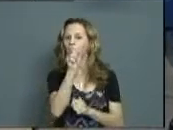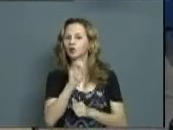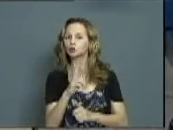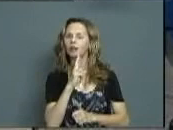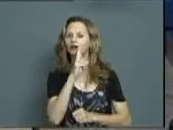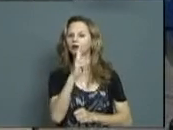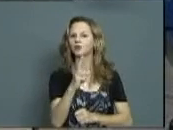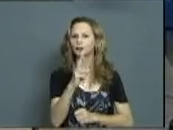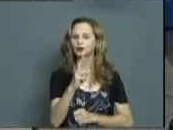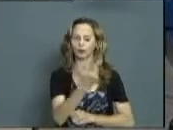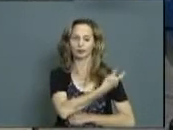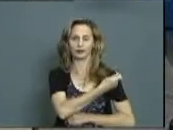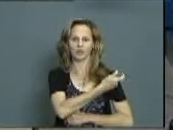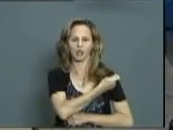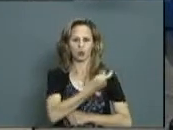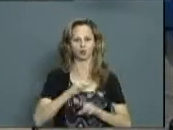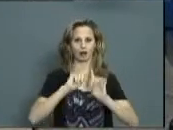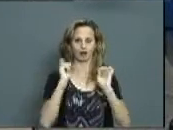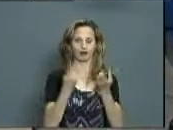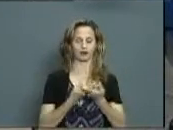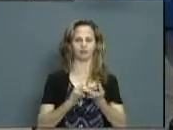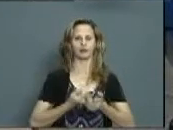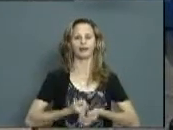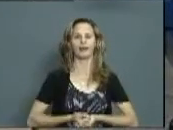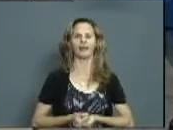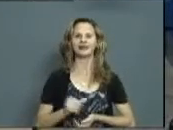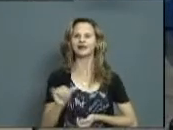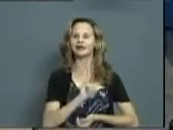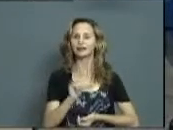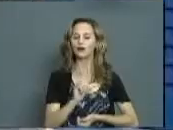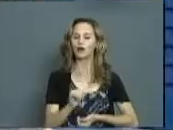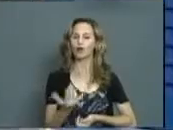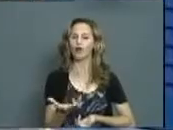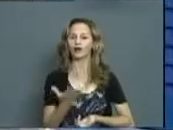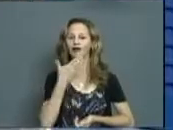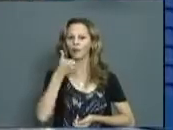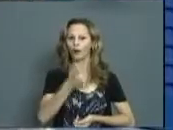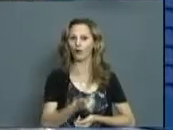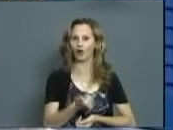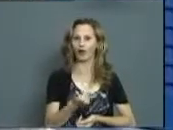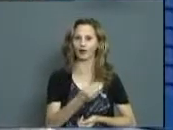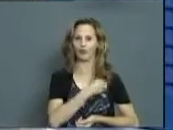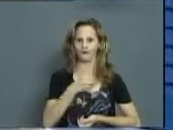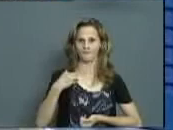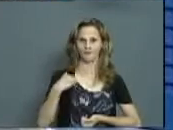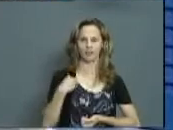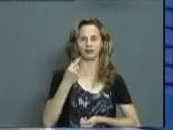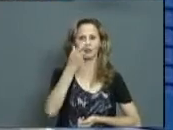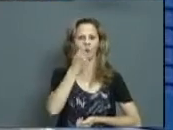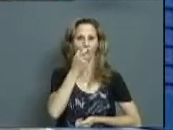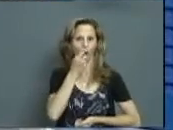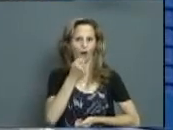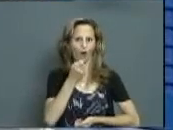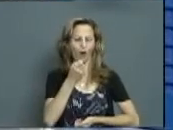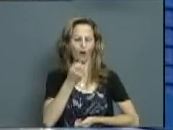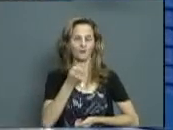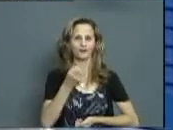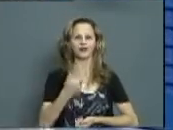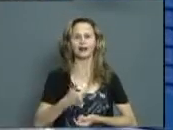municipio capital y también otras dudas de forma general. Y también un placer contar con la presencia del doctor Juan Carlos Ortiz